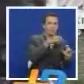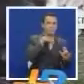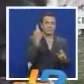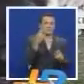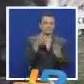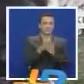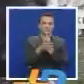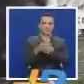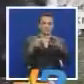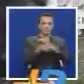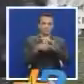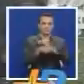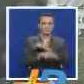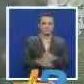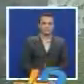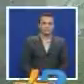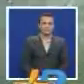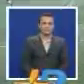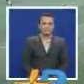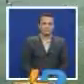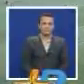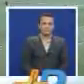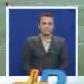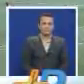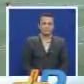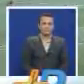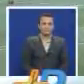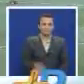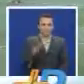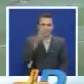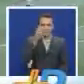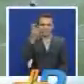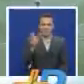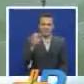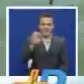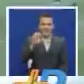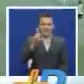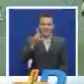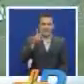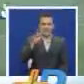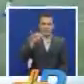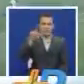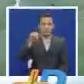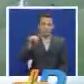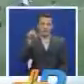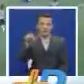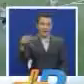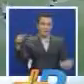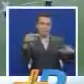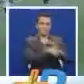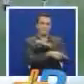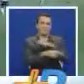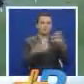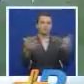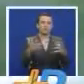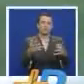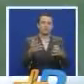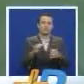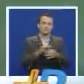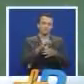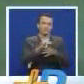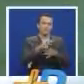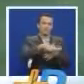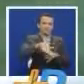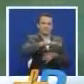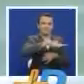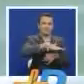en la semifinal del Balompié colombiano. Con gol de Edwin Cardona, el Junior venció 1-0 al Itagüí en el estadio de Ditaire y lo dejó como